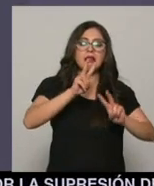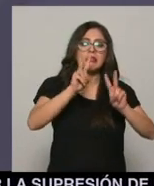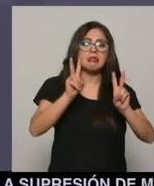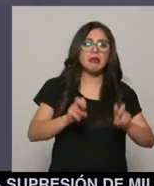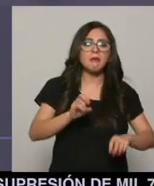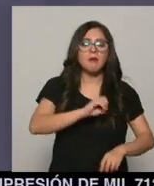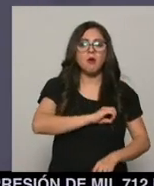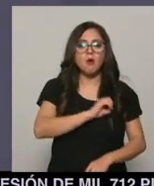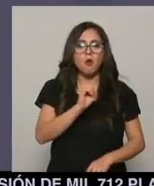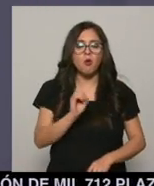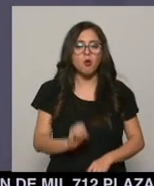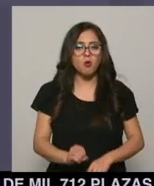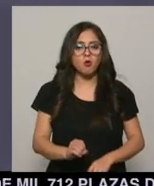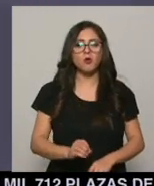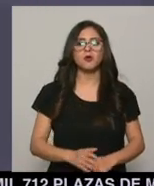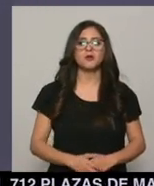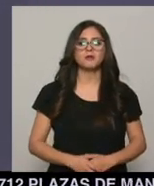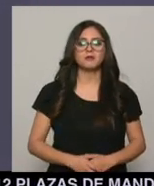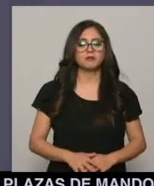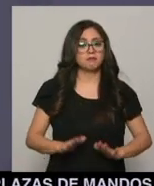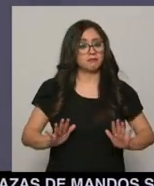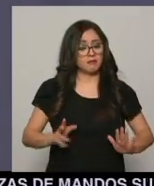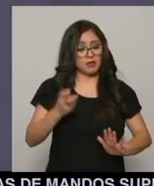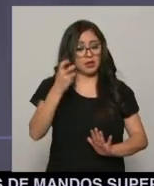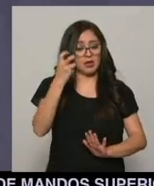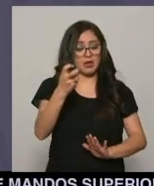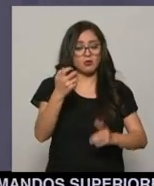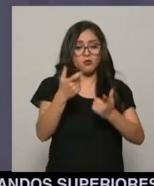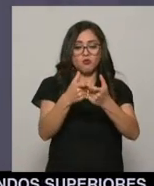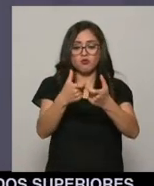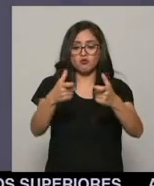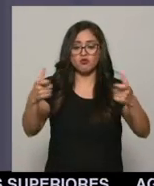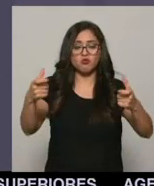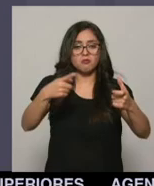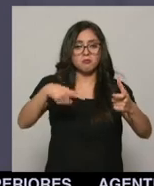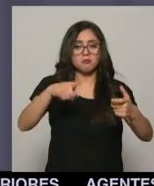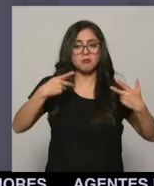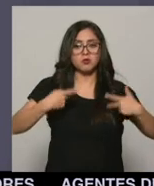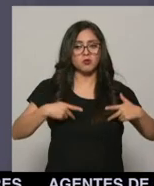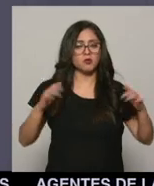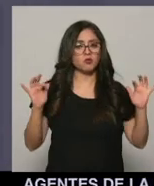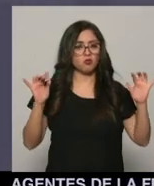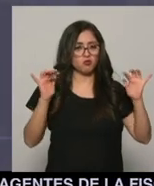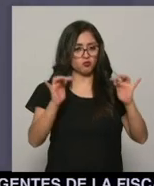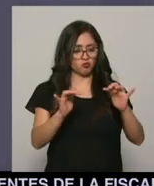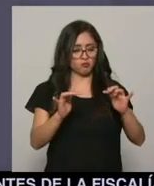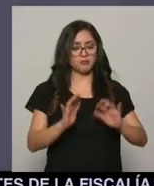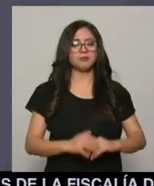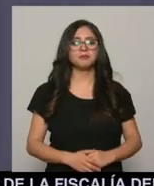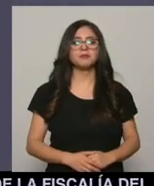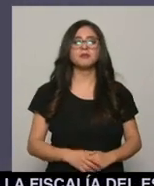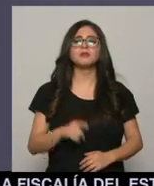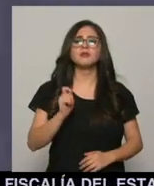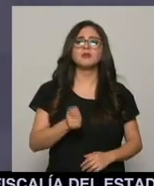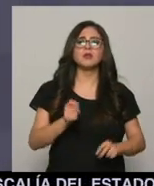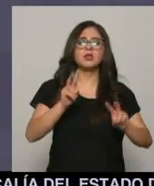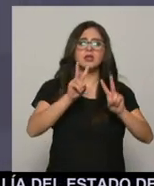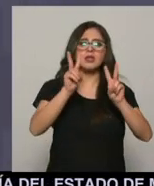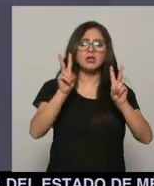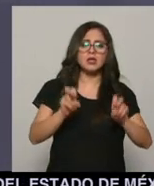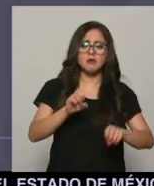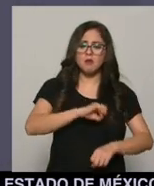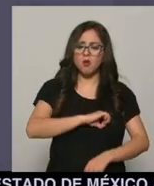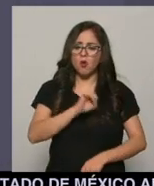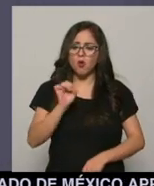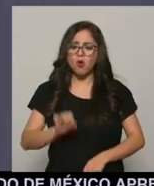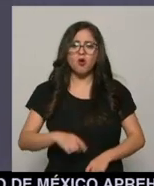minorando. No, bueno, esa fue la magnitud de la movilización, ¿no? Para discursos de odio, pues los de Fox y